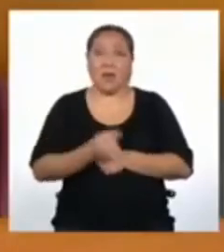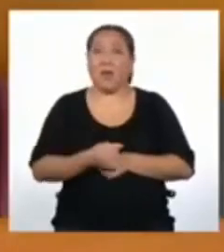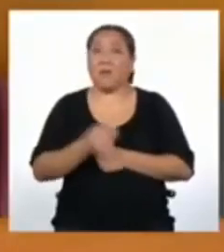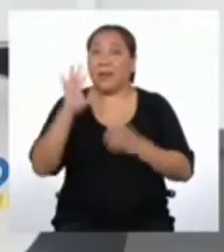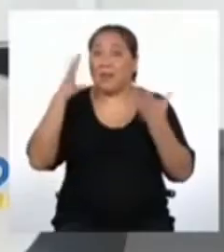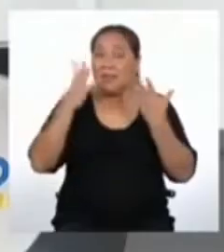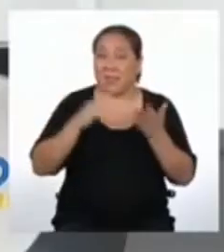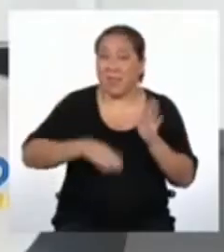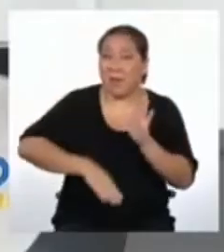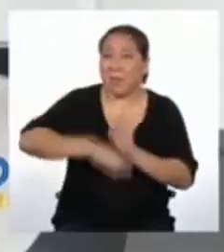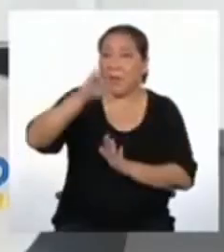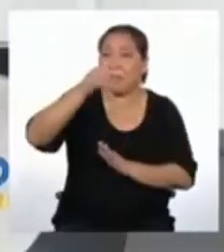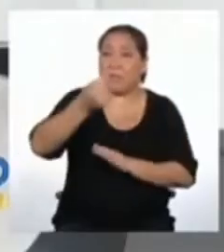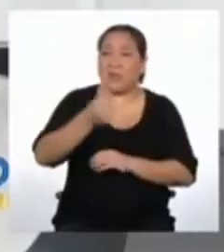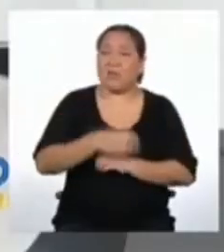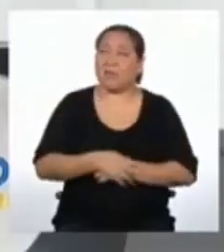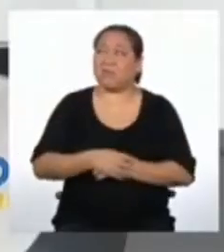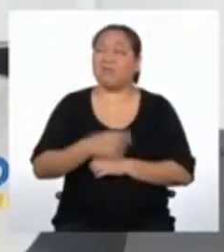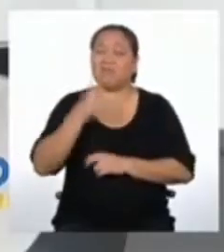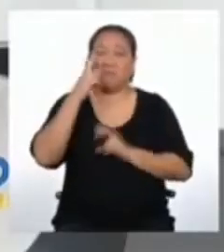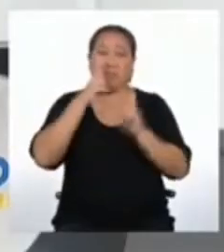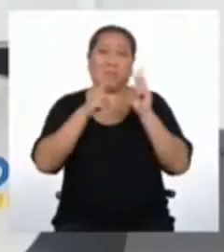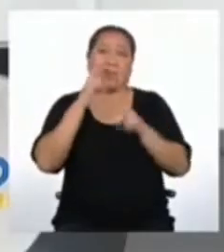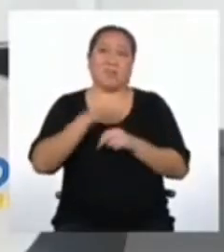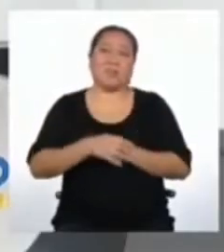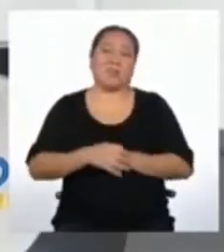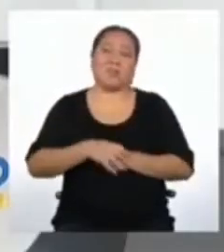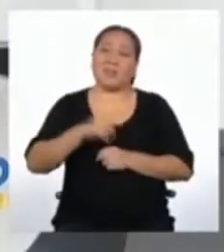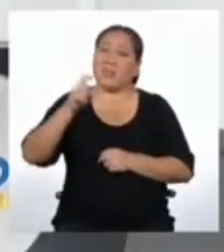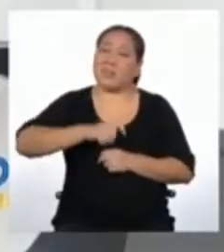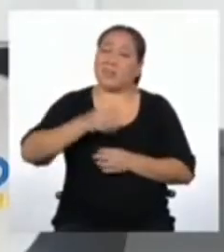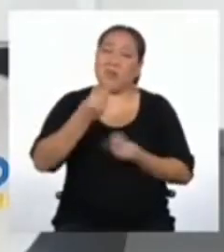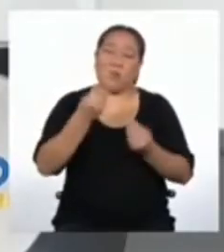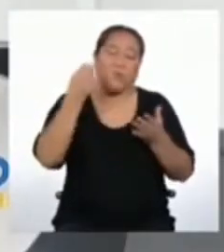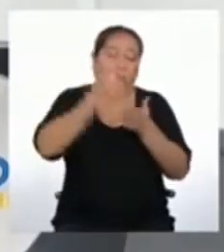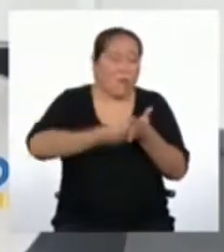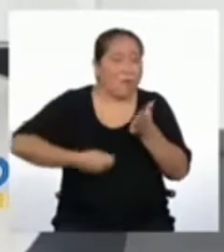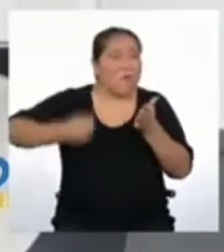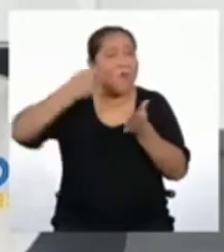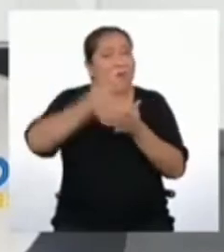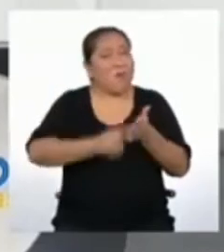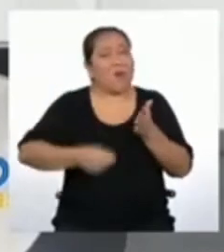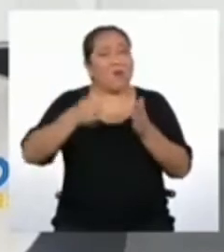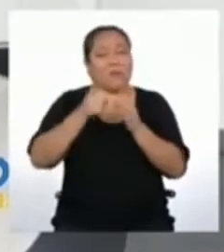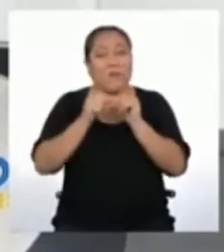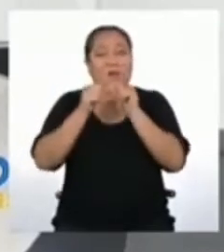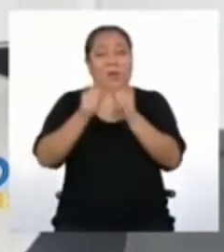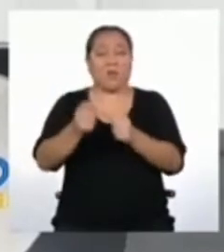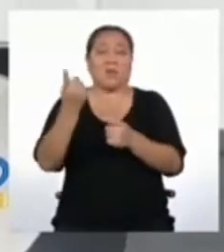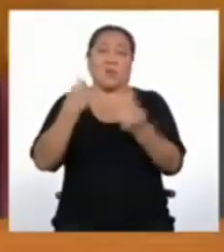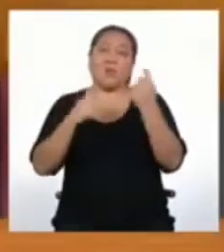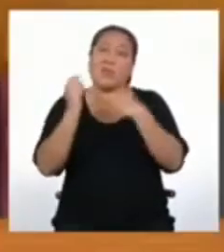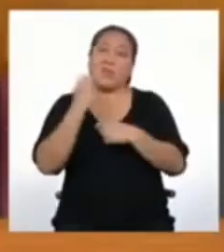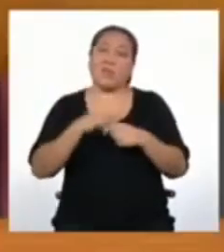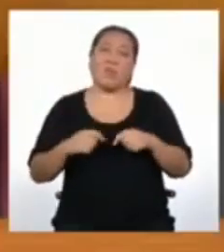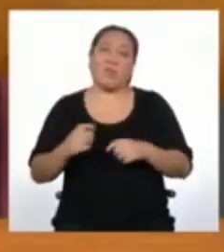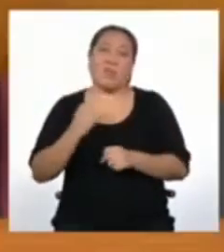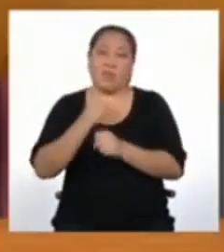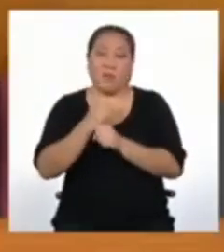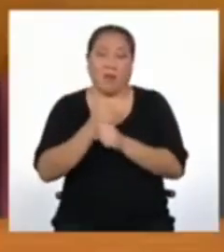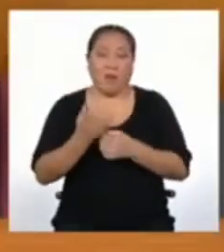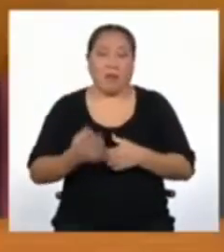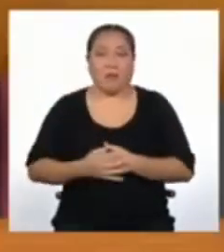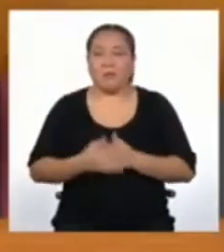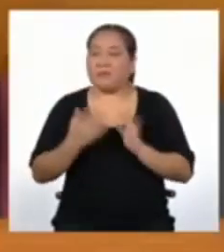obtenido más. Para que veas, se requiere de mucho esfuerzo y perseverancia para mantener un negocio como este. Al